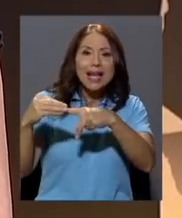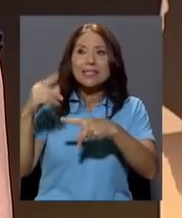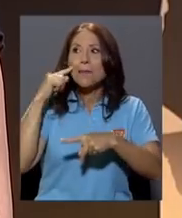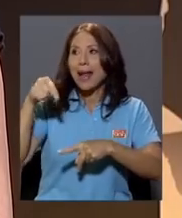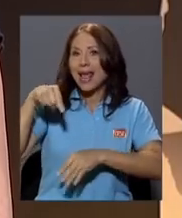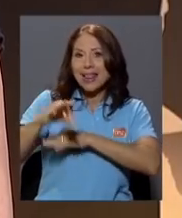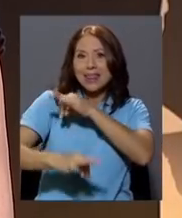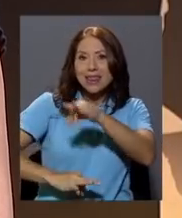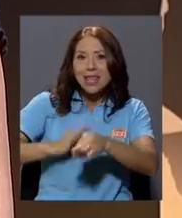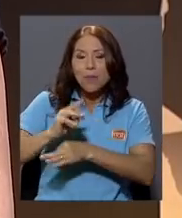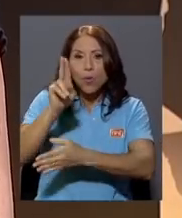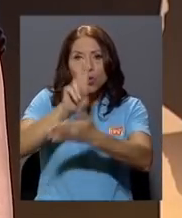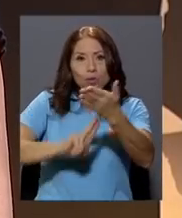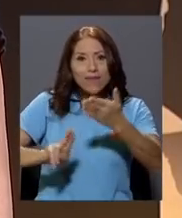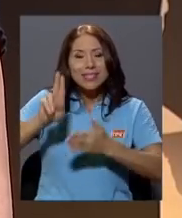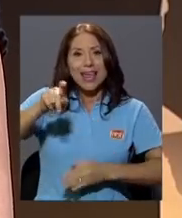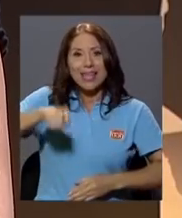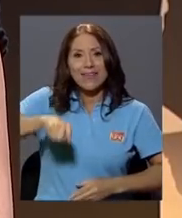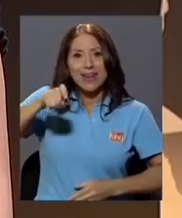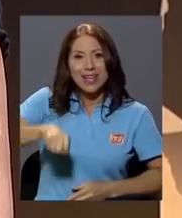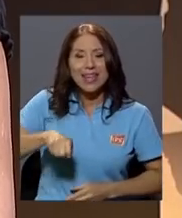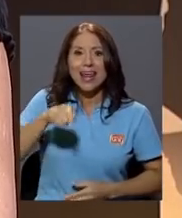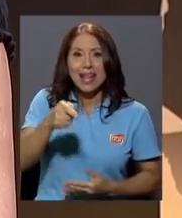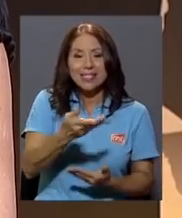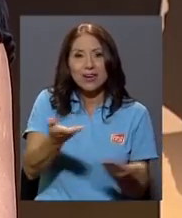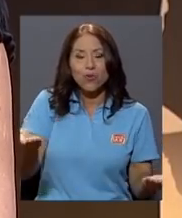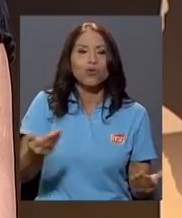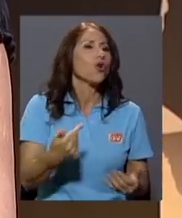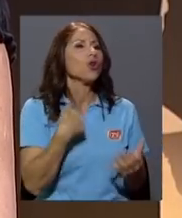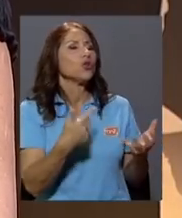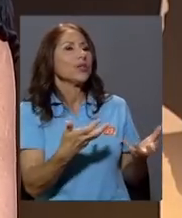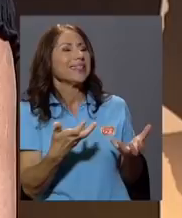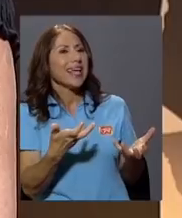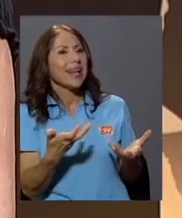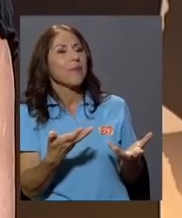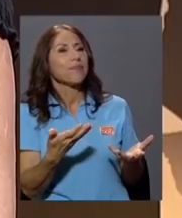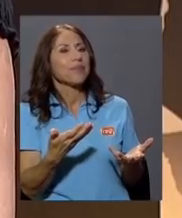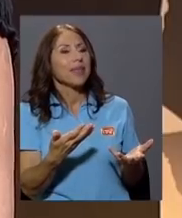de universidad que requiere tener ese recurso.